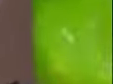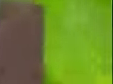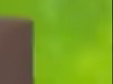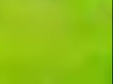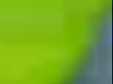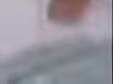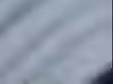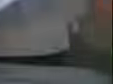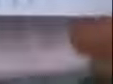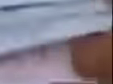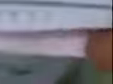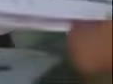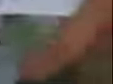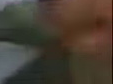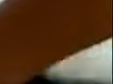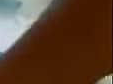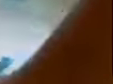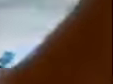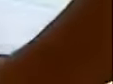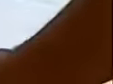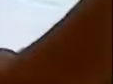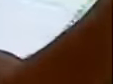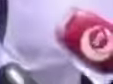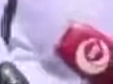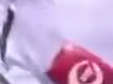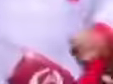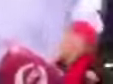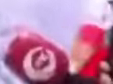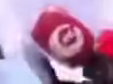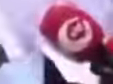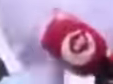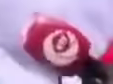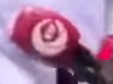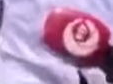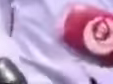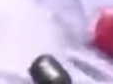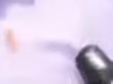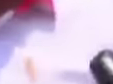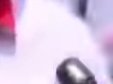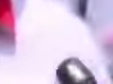Comparte el video, dale me gusta y nos vemos en el siguiente. Hasta la próxima.